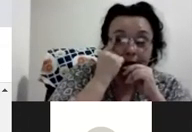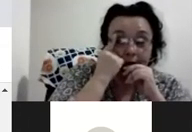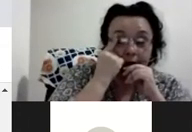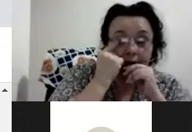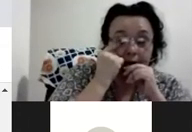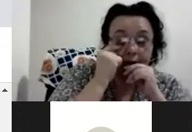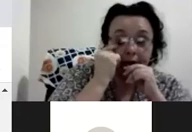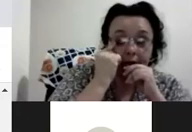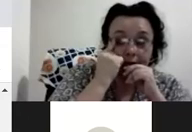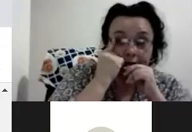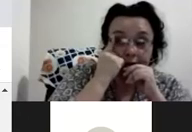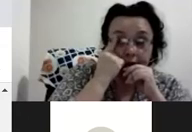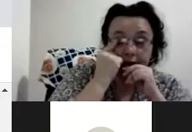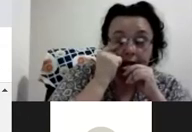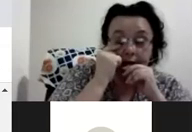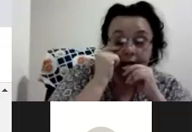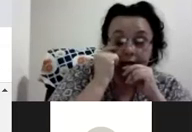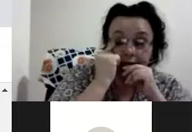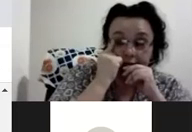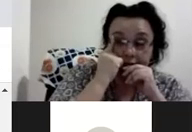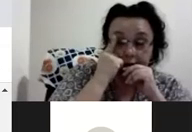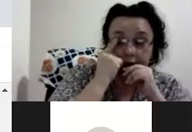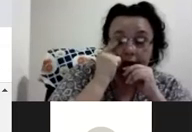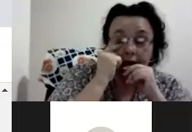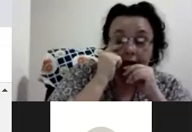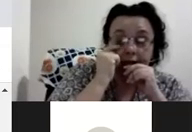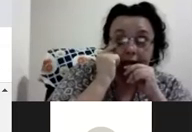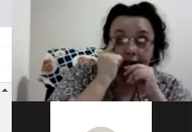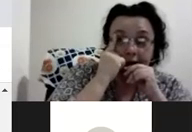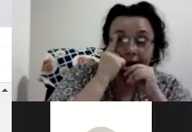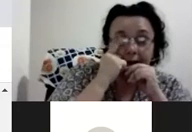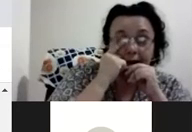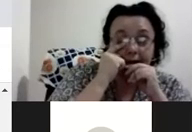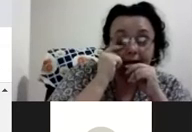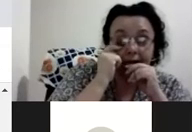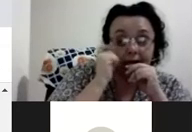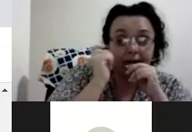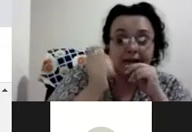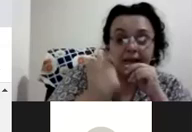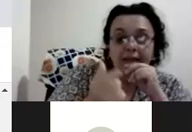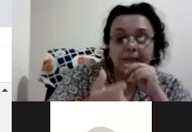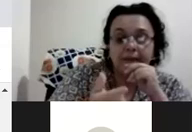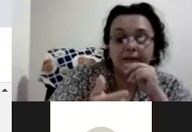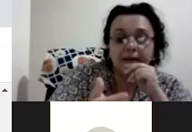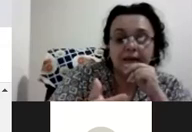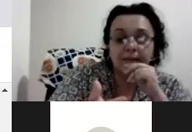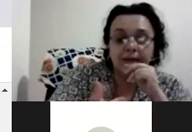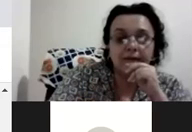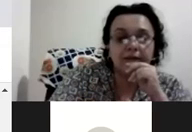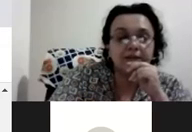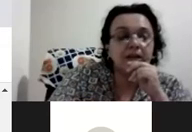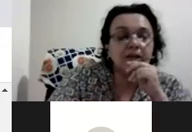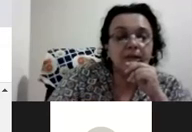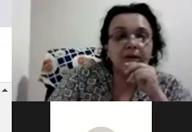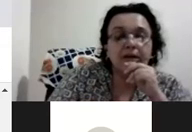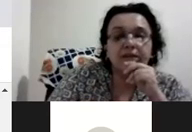primero tengo que discutirlo con ustedes a ver si lo si entienden. Y después ya el